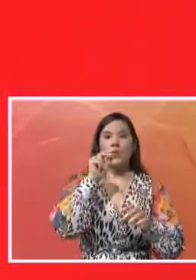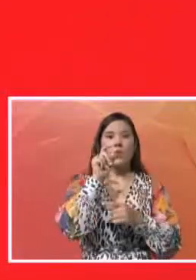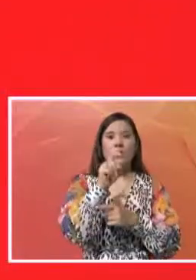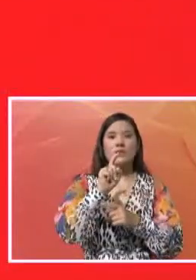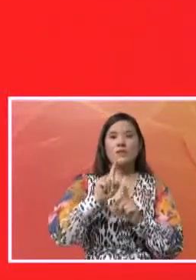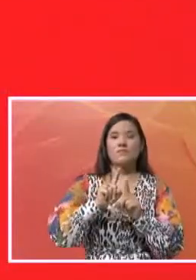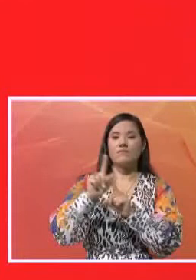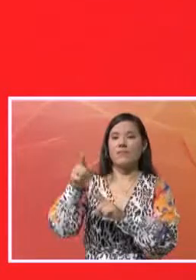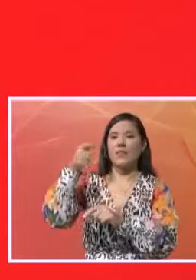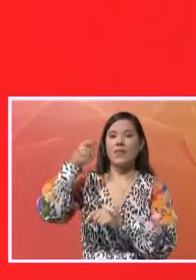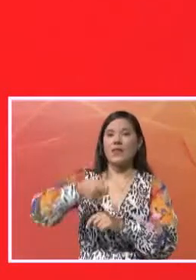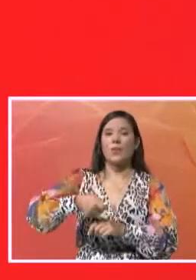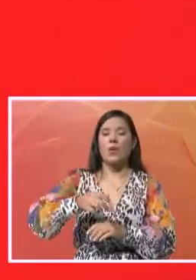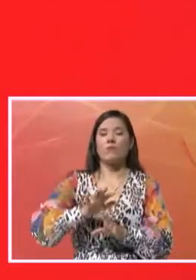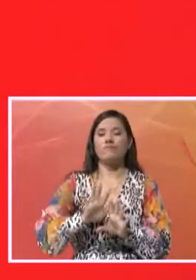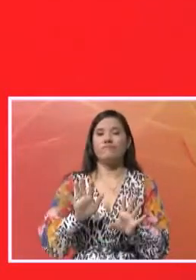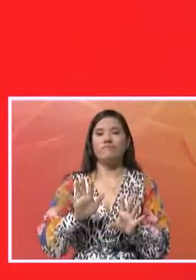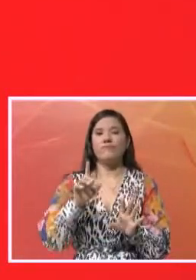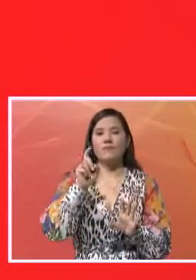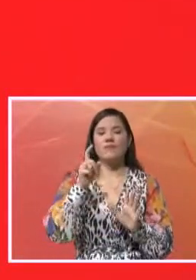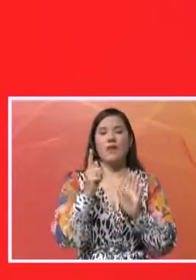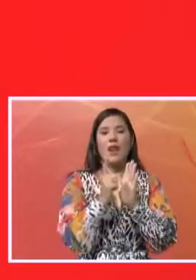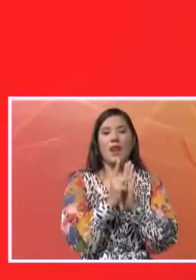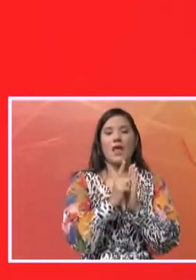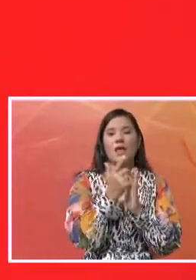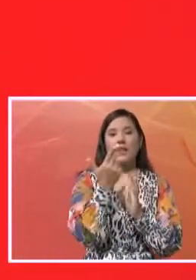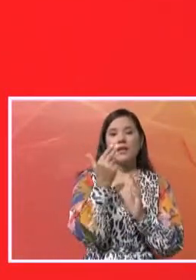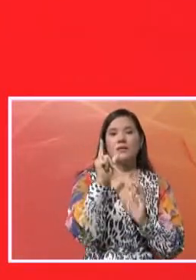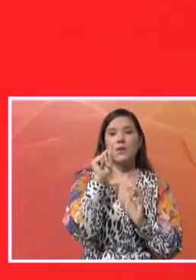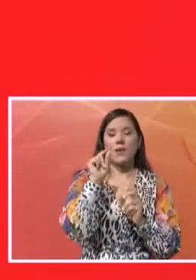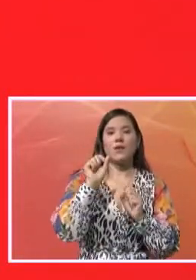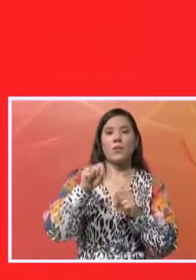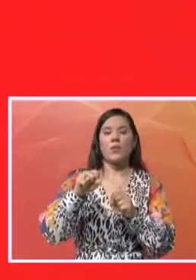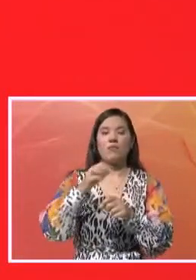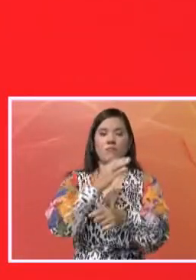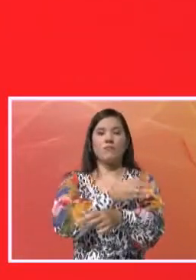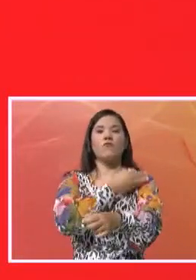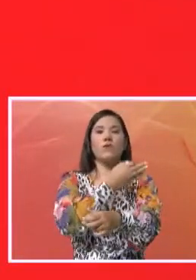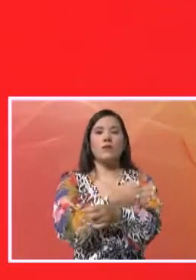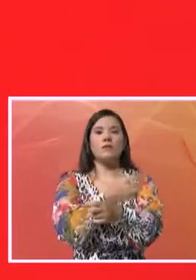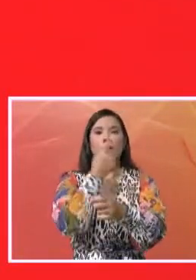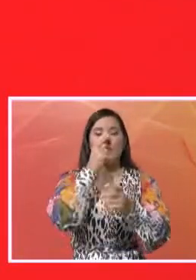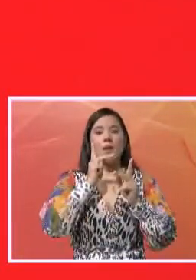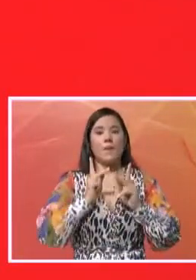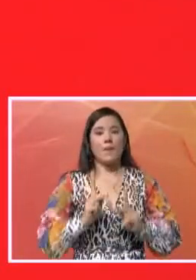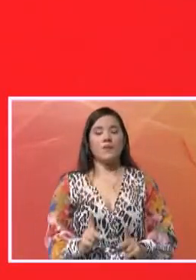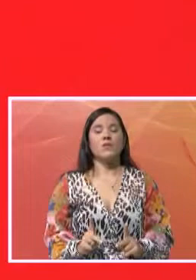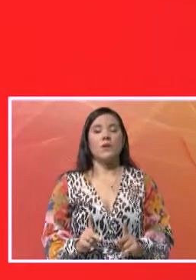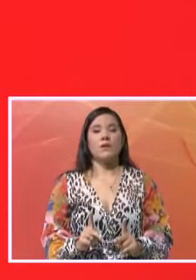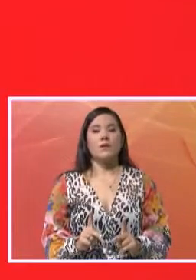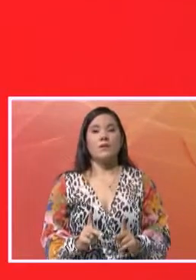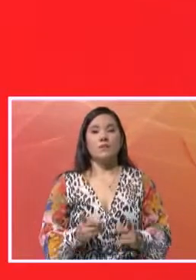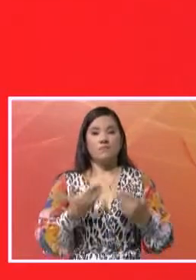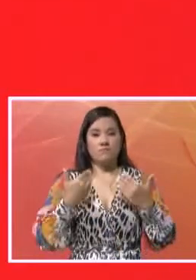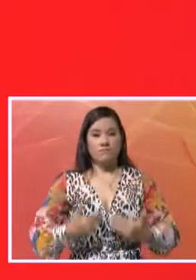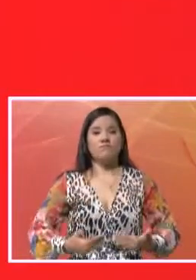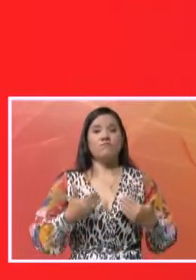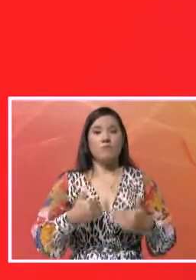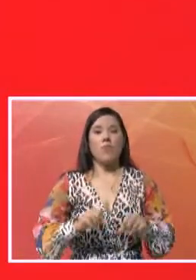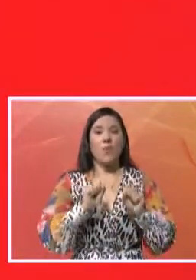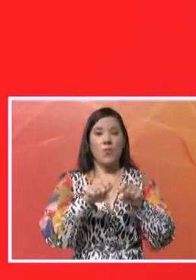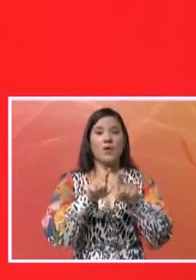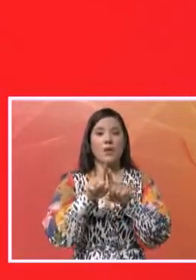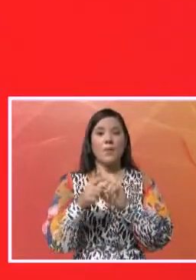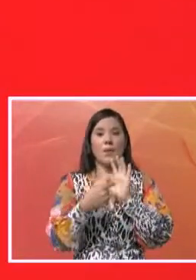estos por los tribunales claro la ley 13 20 nos da un fortalecimiento que nos da personalidad jurídica a los fines de poder también